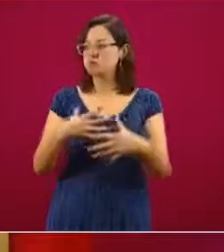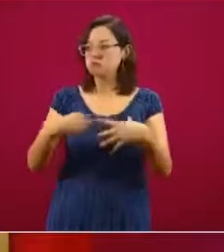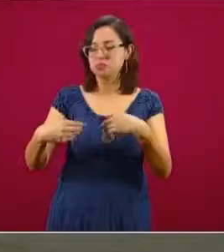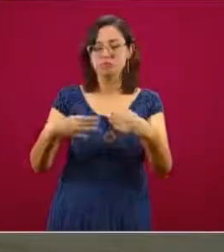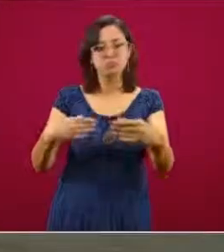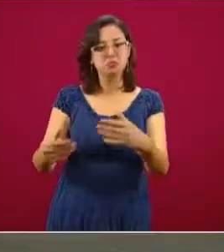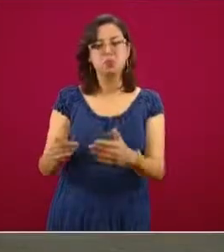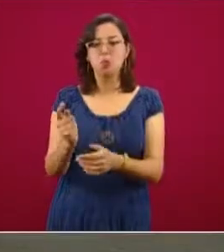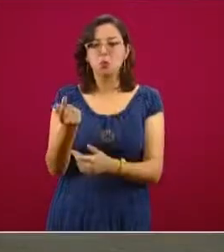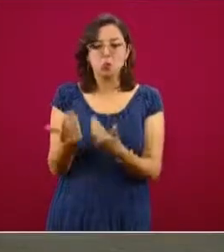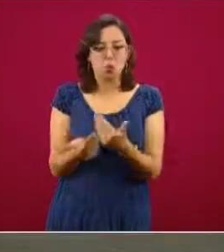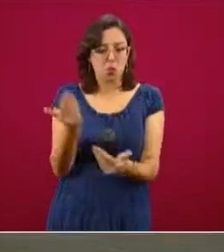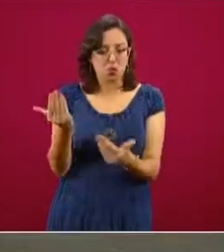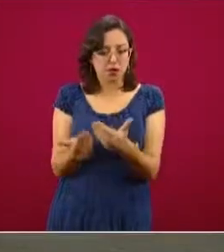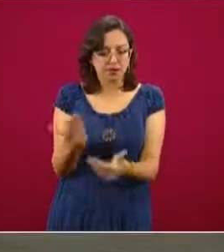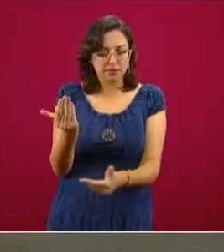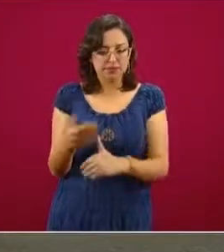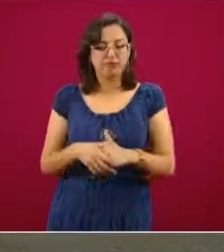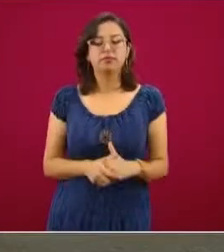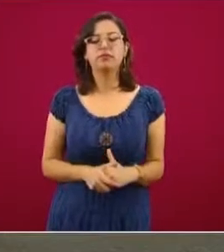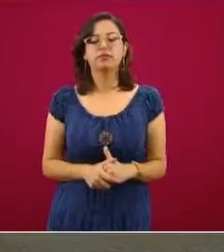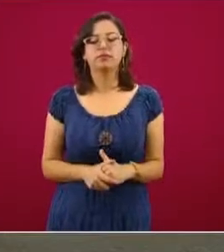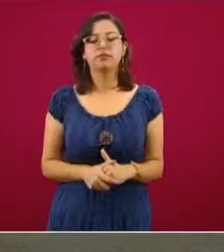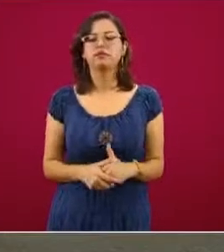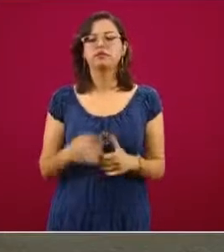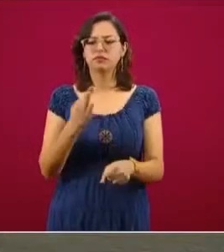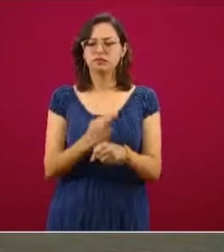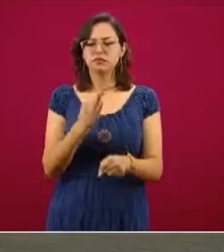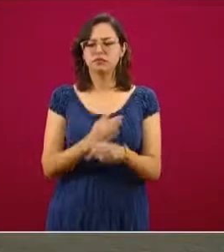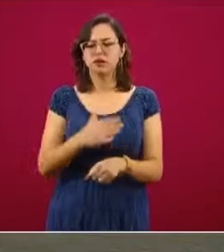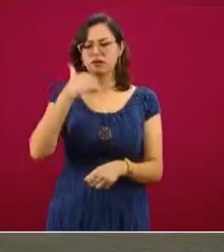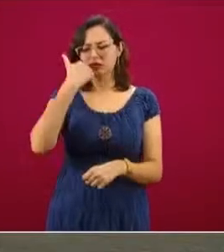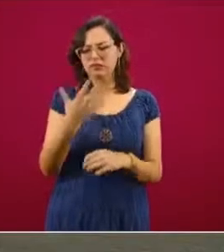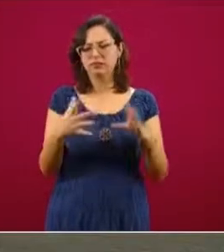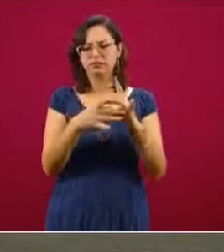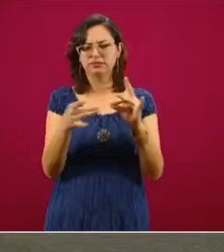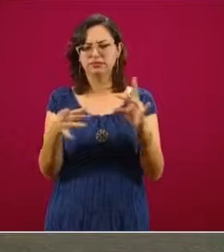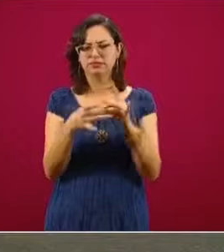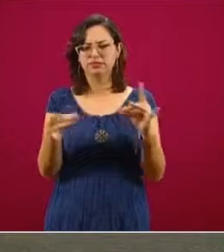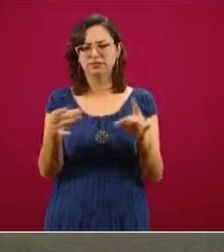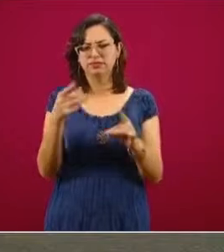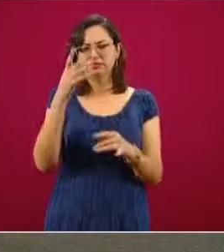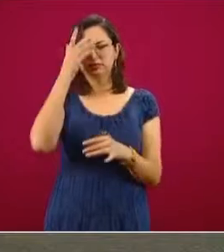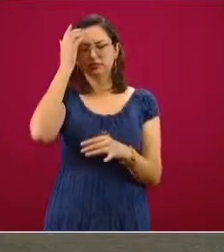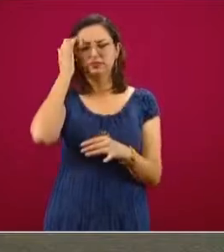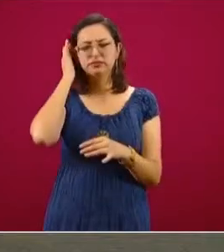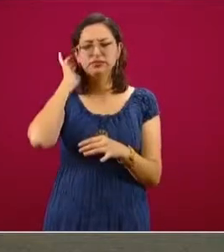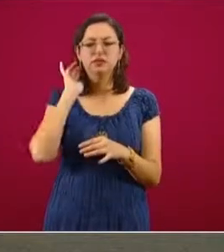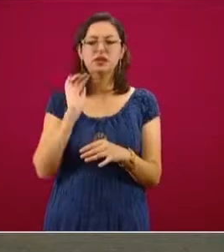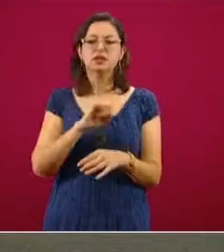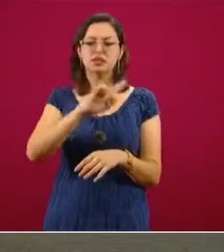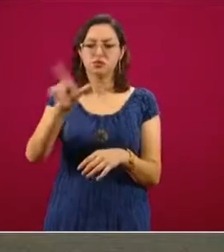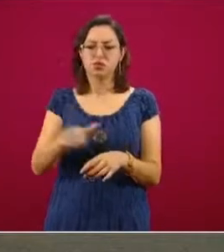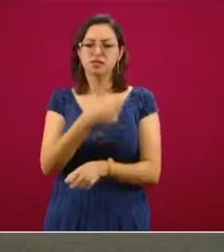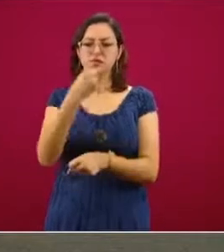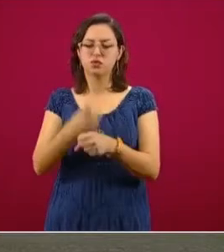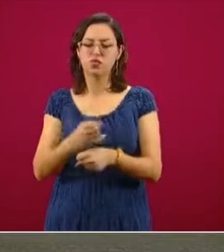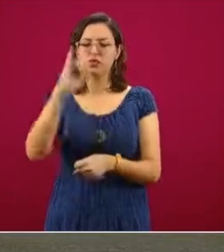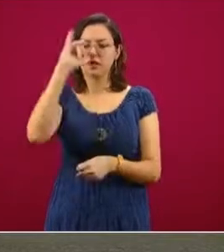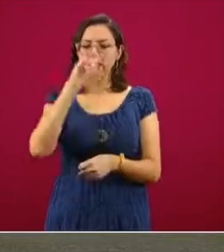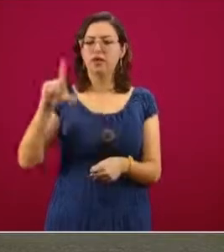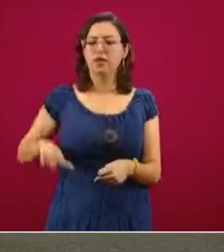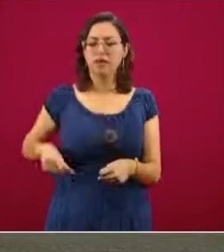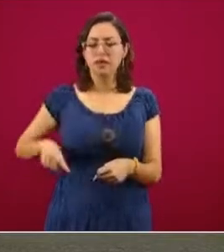transmisión. Habiendo dicho esto, lo que ahorita queremos comentarles, porque deriva en lo que comentará la jefa de gobierno y el director del